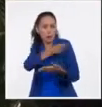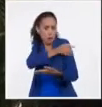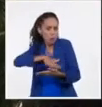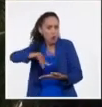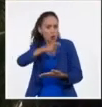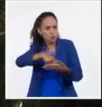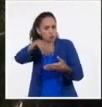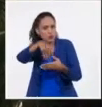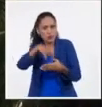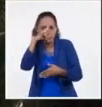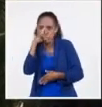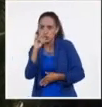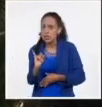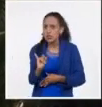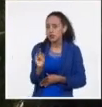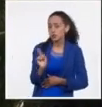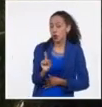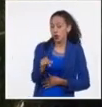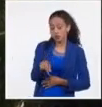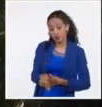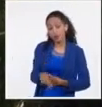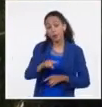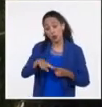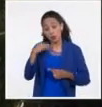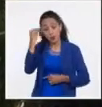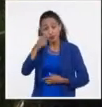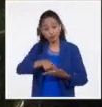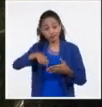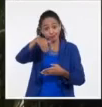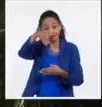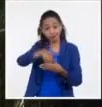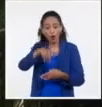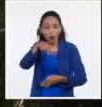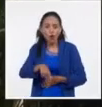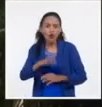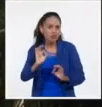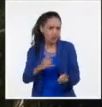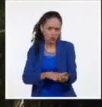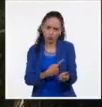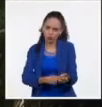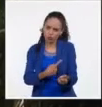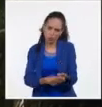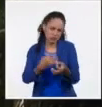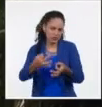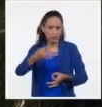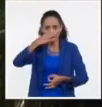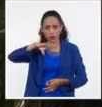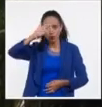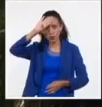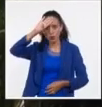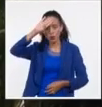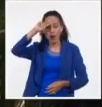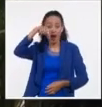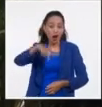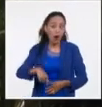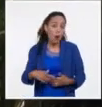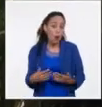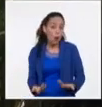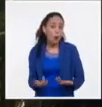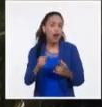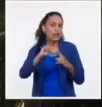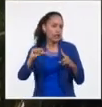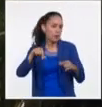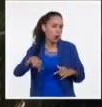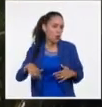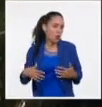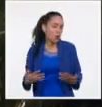creo que el ejercicio que hoy cumplimos es parte de esa tradición, y en este caso se trata para que nuestra